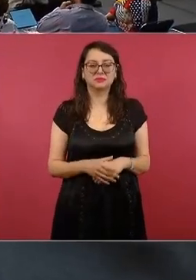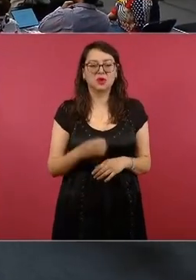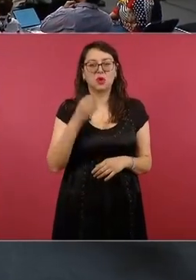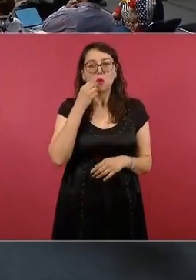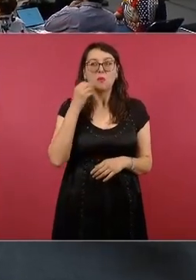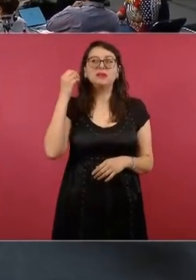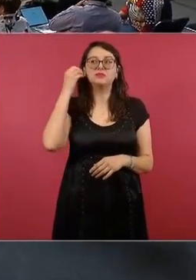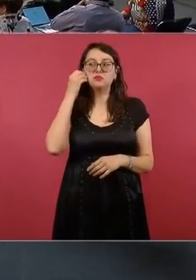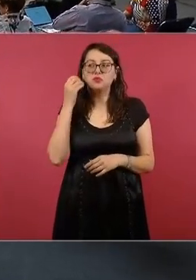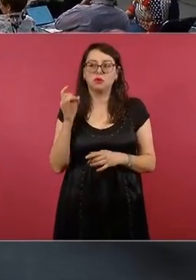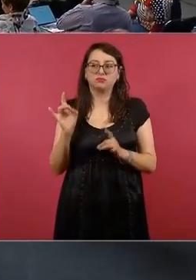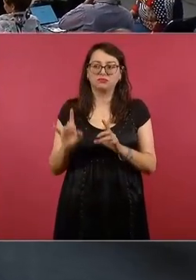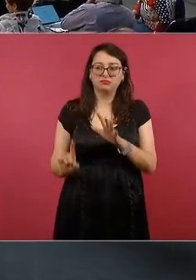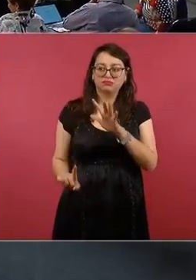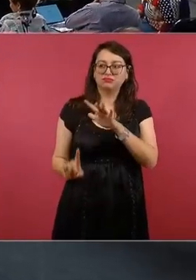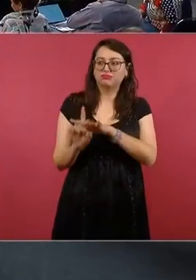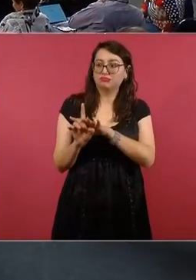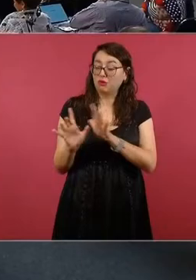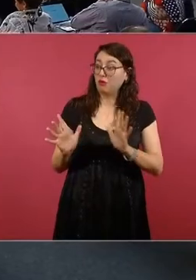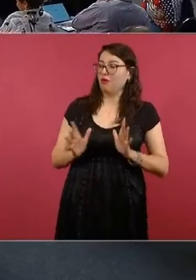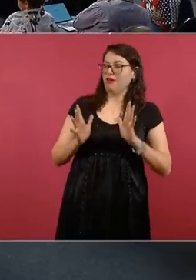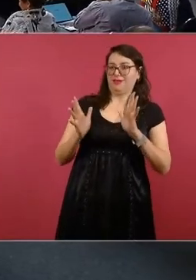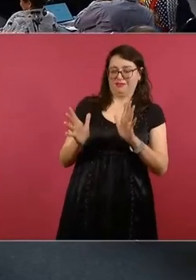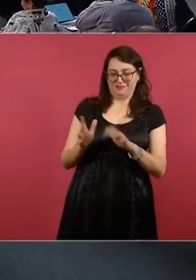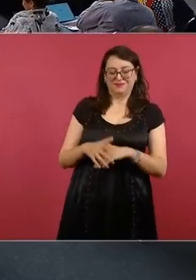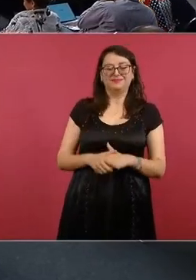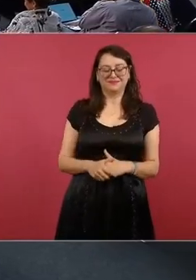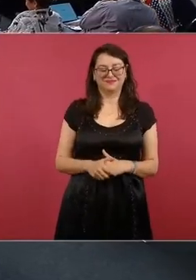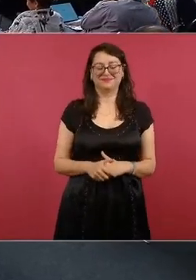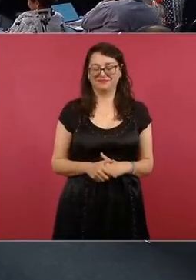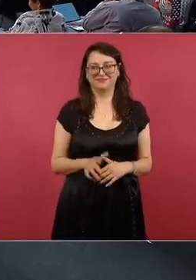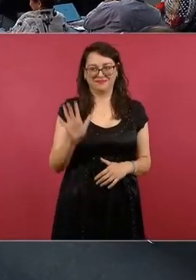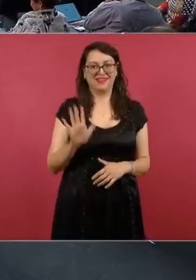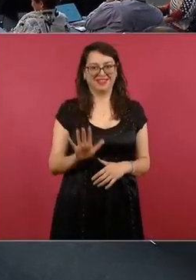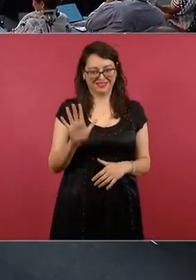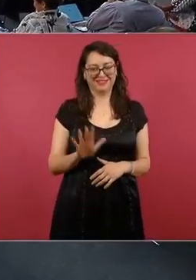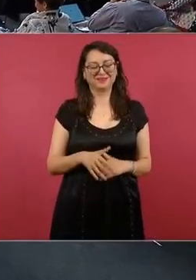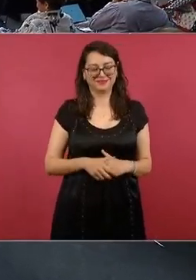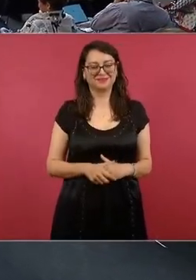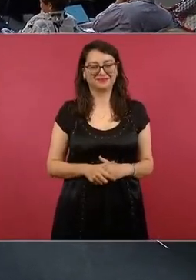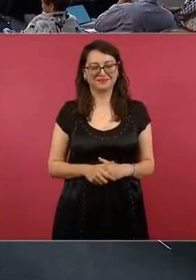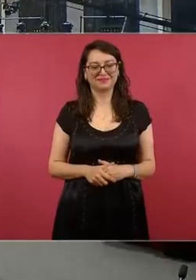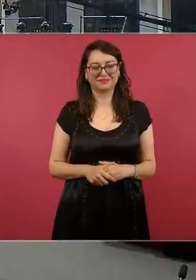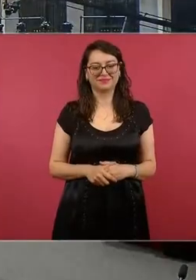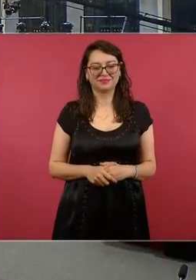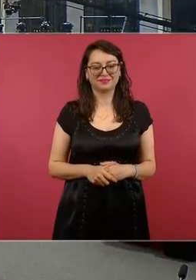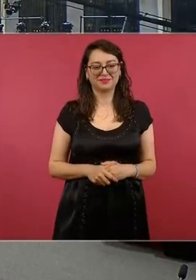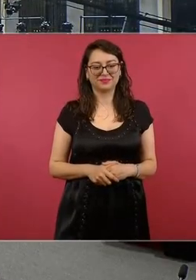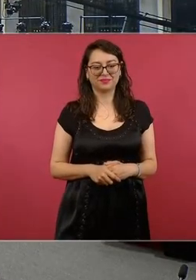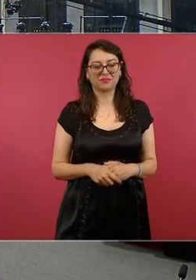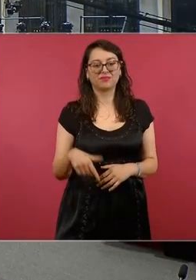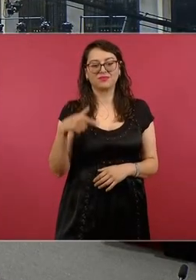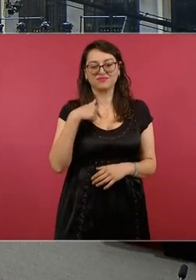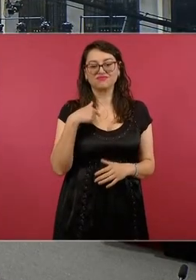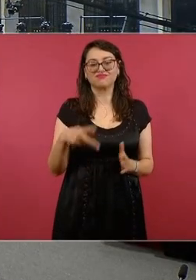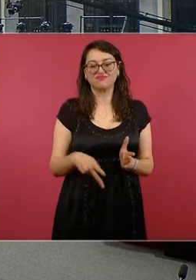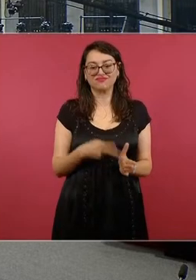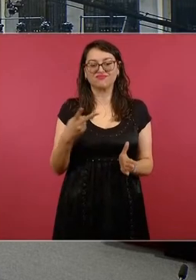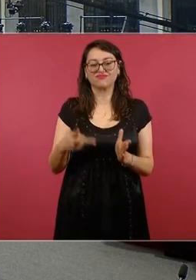No, pues imagínense que yo repito, ¿no? Ya parezco disco